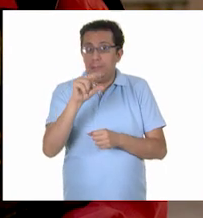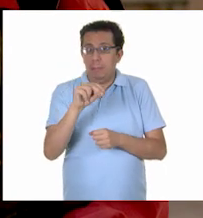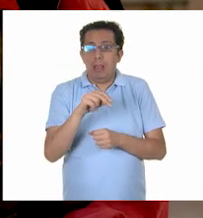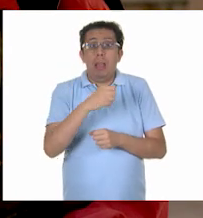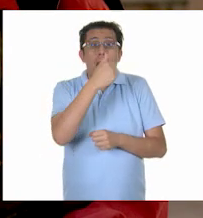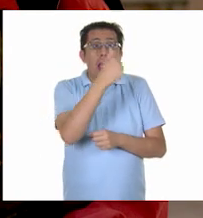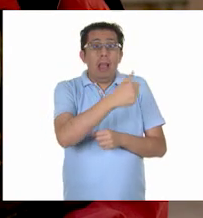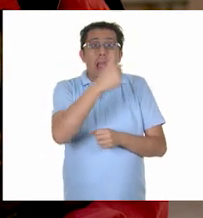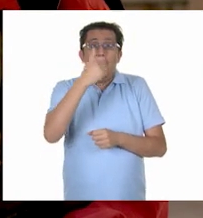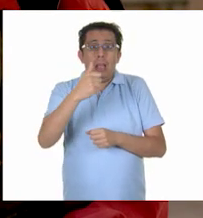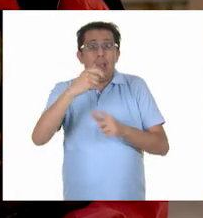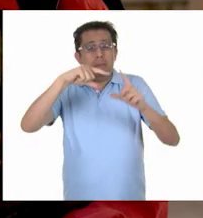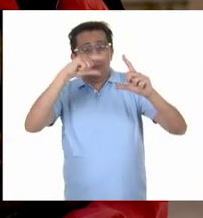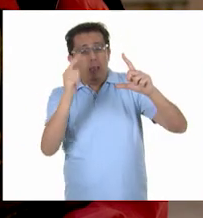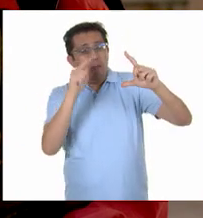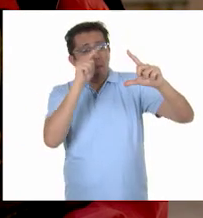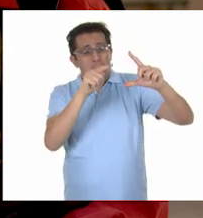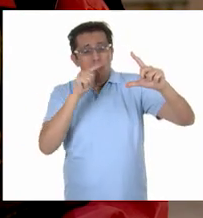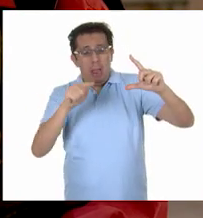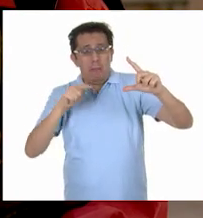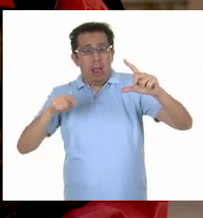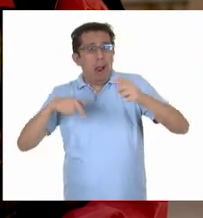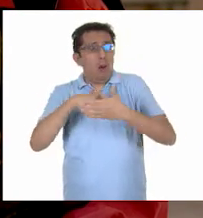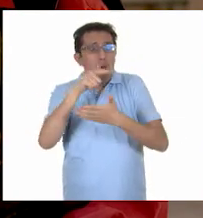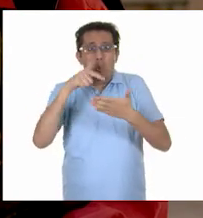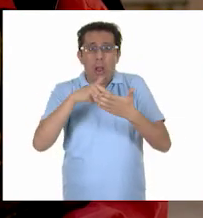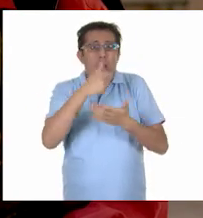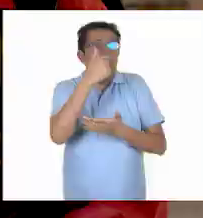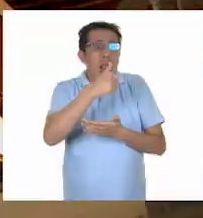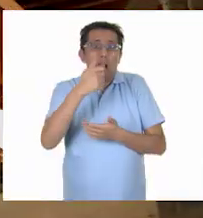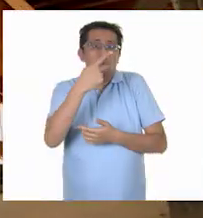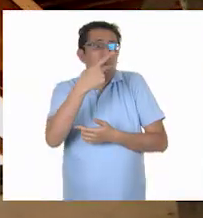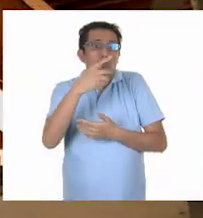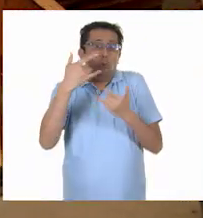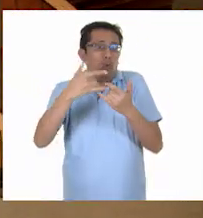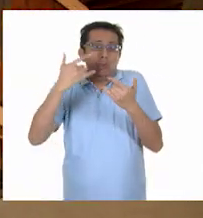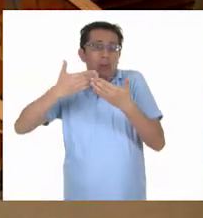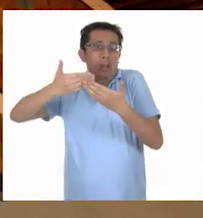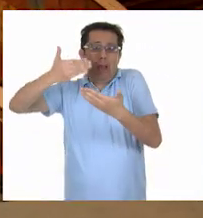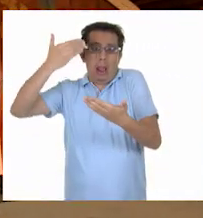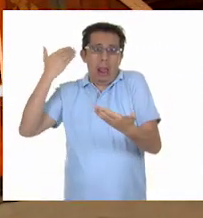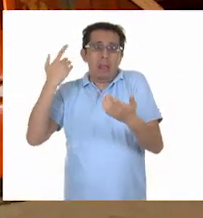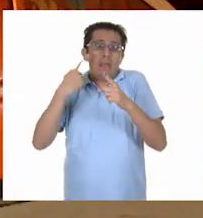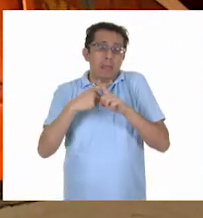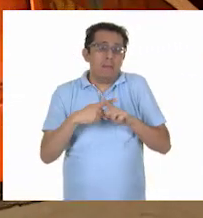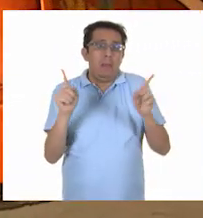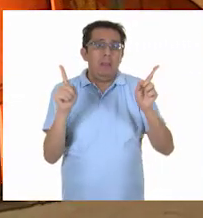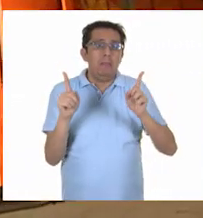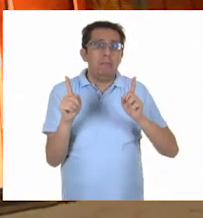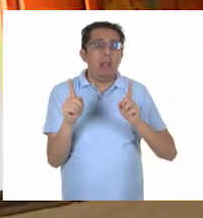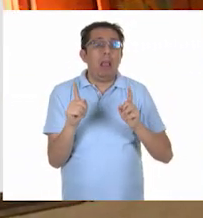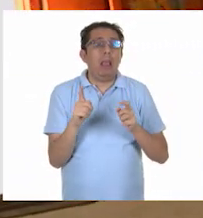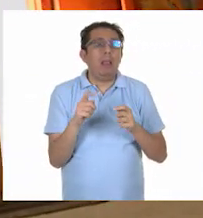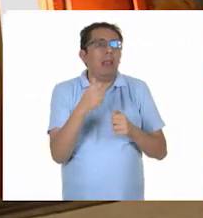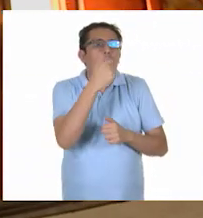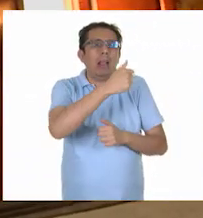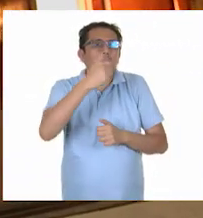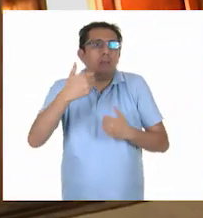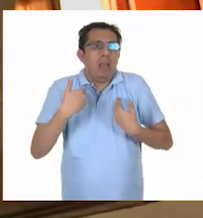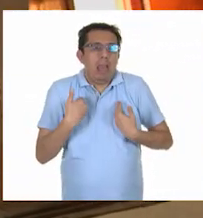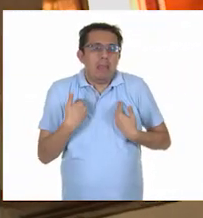cada región de este país tiene su propio pasado y tiene sus propias